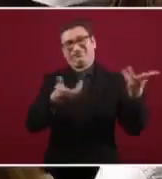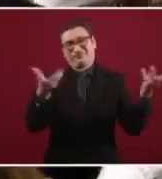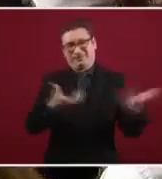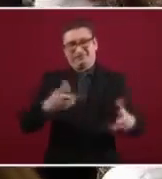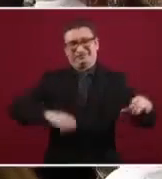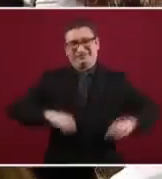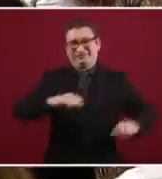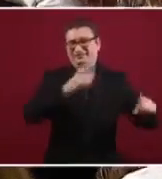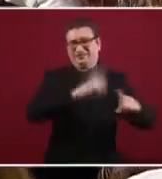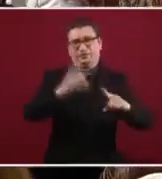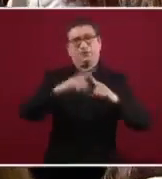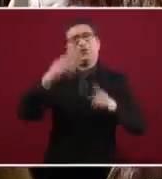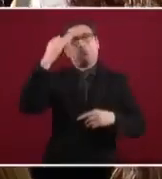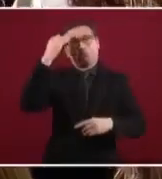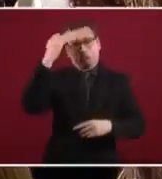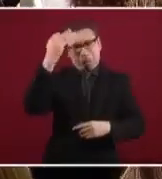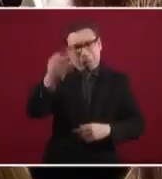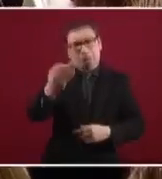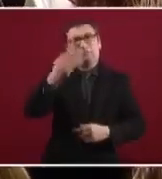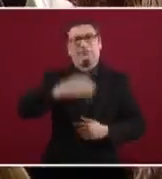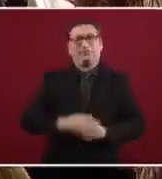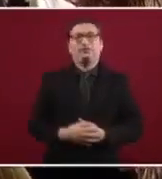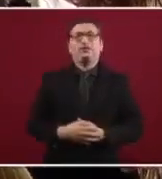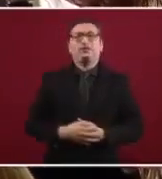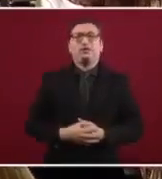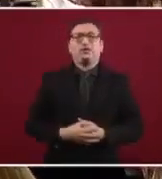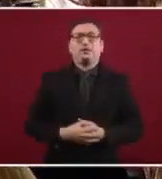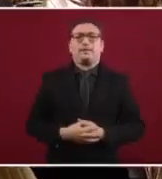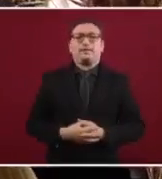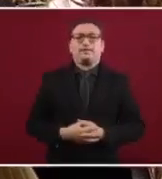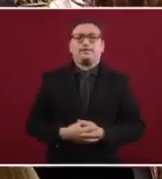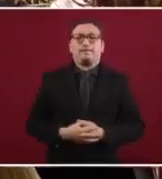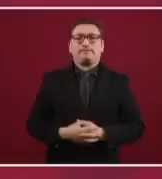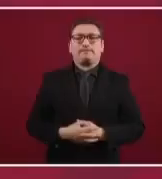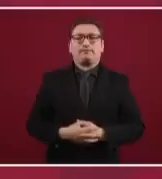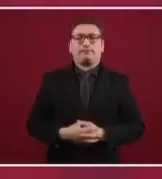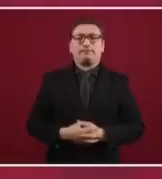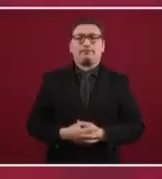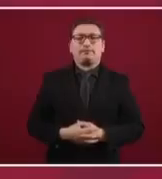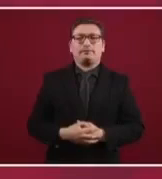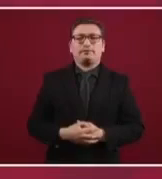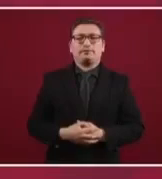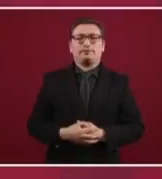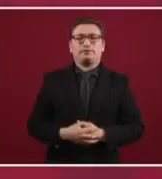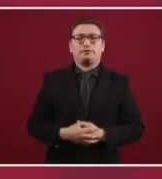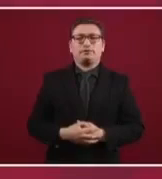tiempo. Yo creo que el ejemplo más